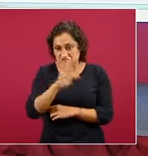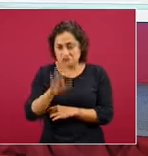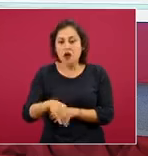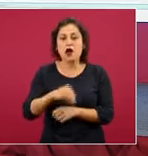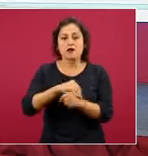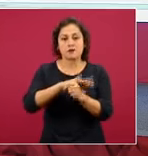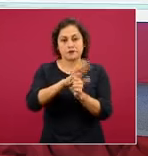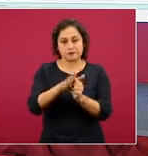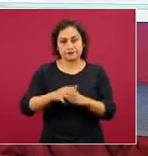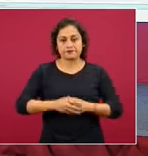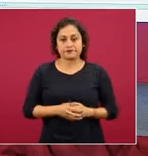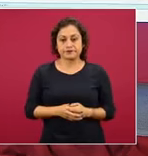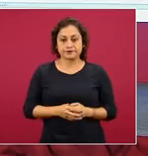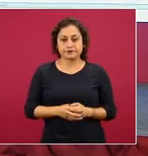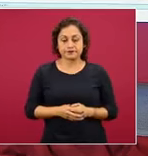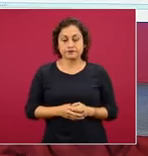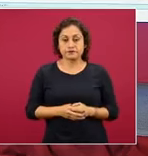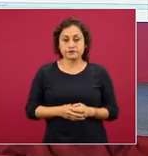Y ya